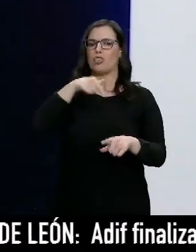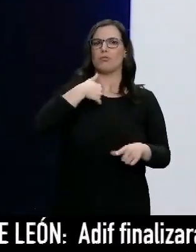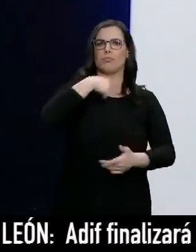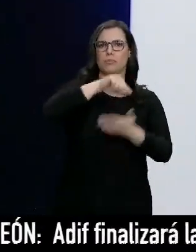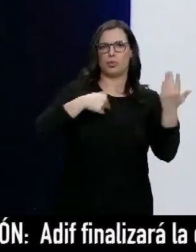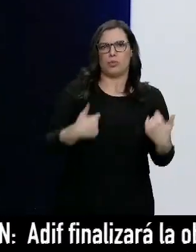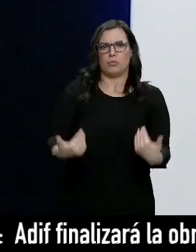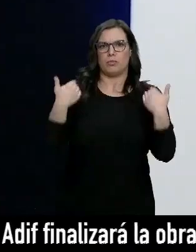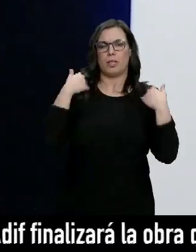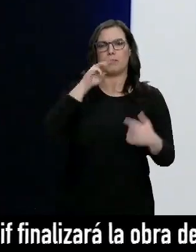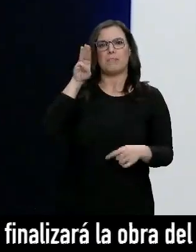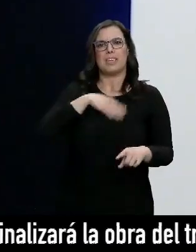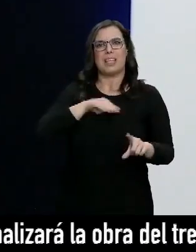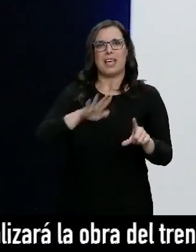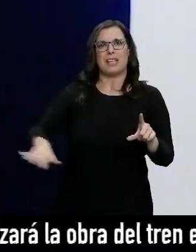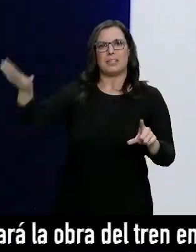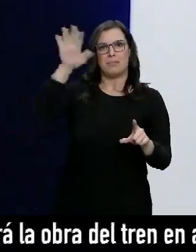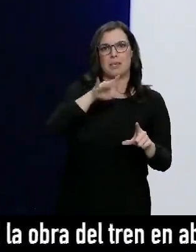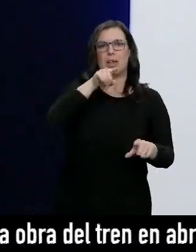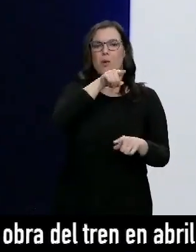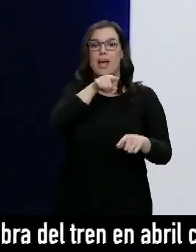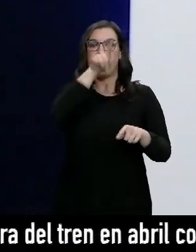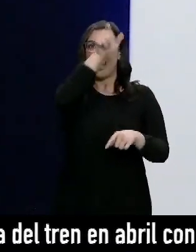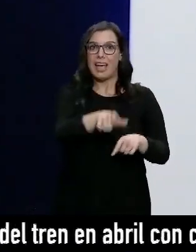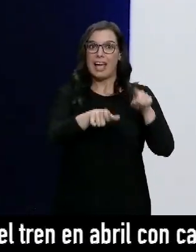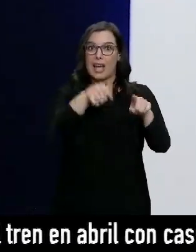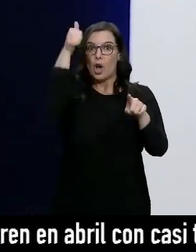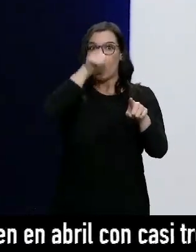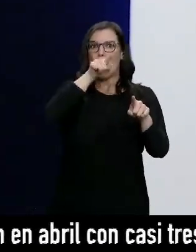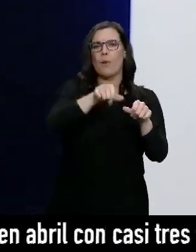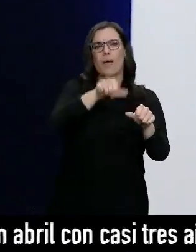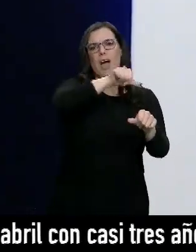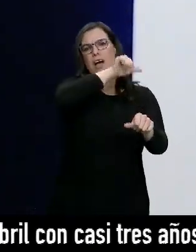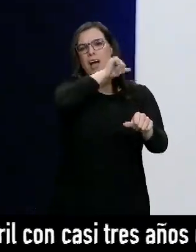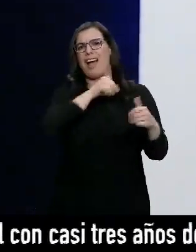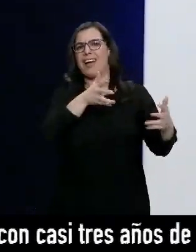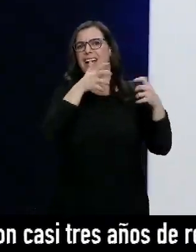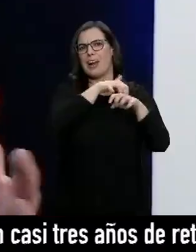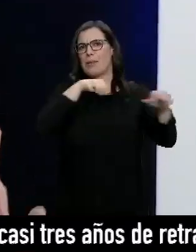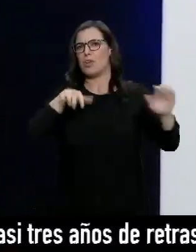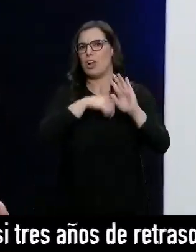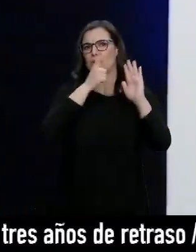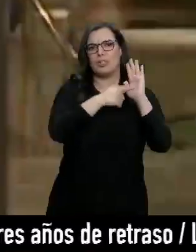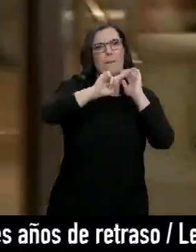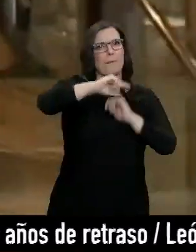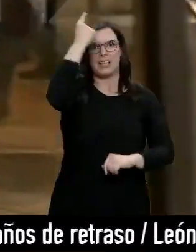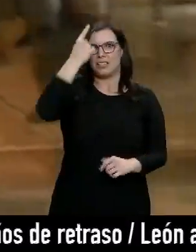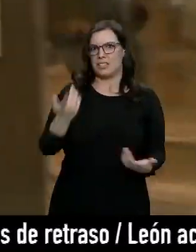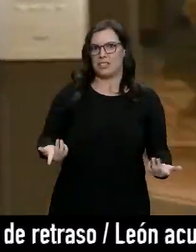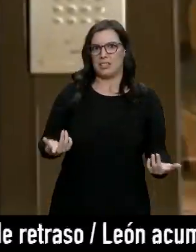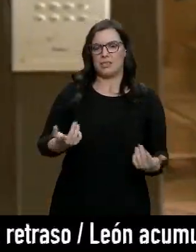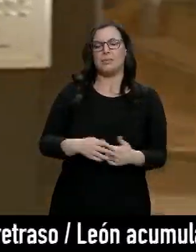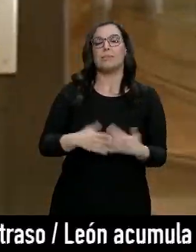de España no hay una persona que tenga una colección de mayorías absolutas consecutivas como la que tiene Pedro Viñarás. Por